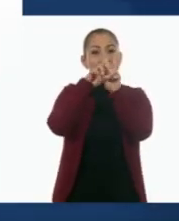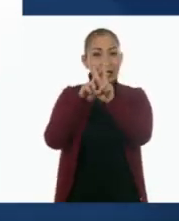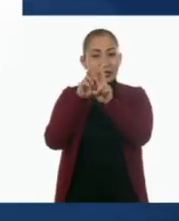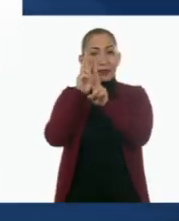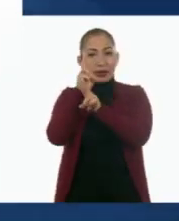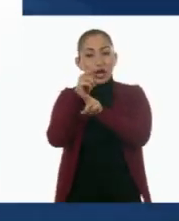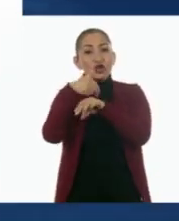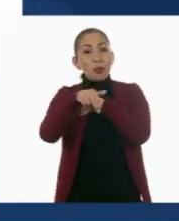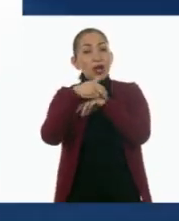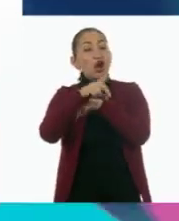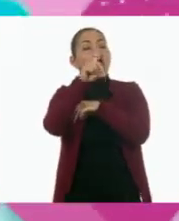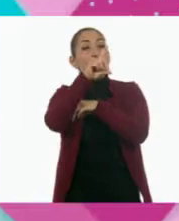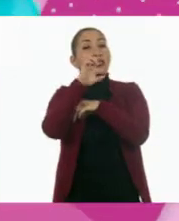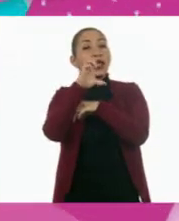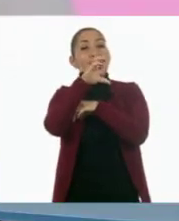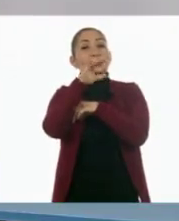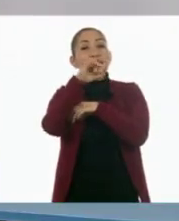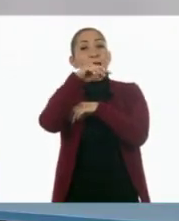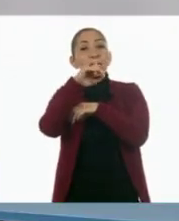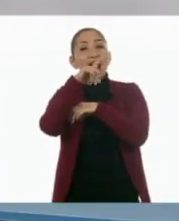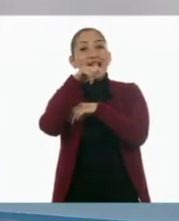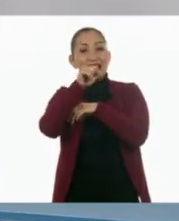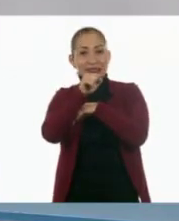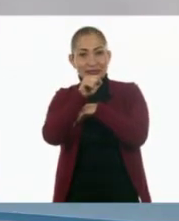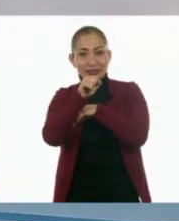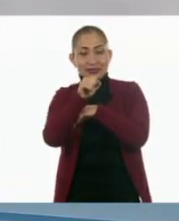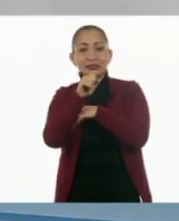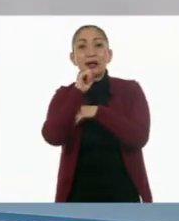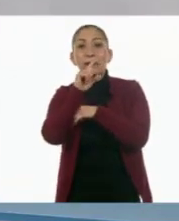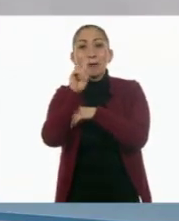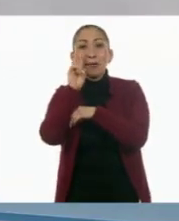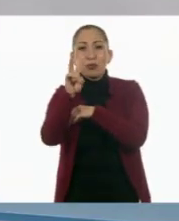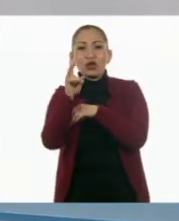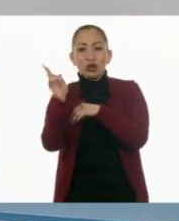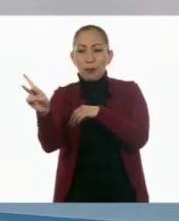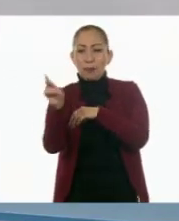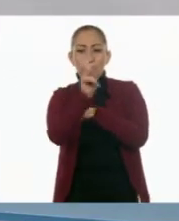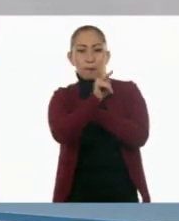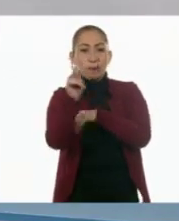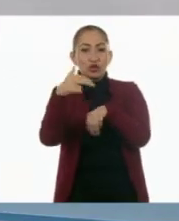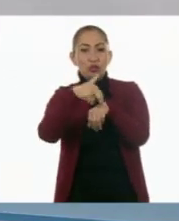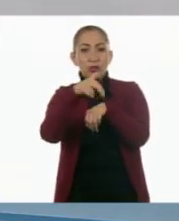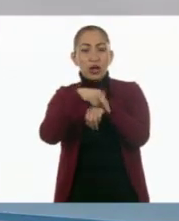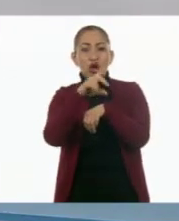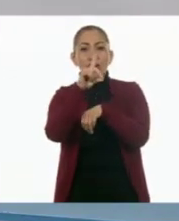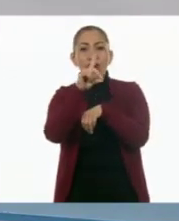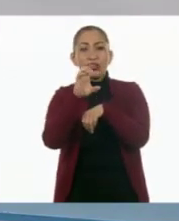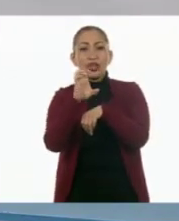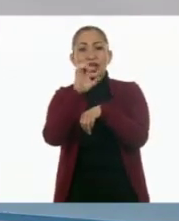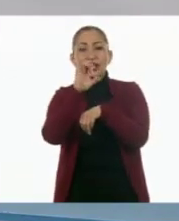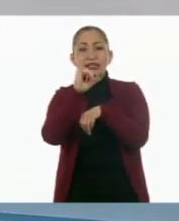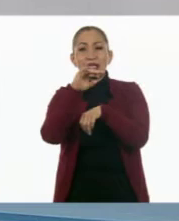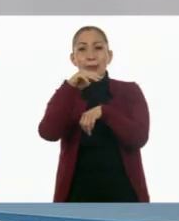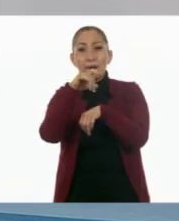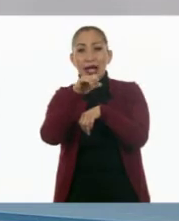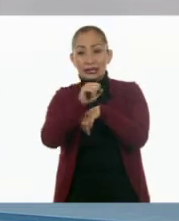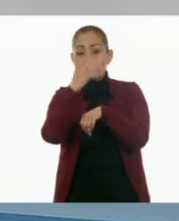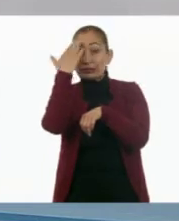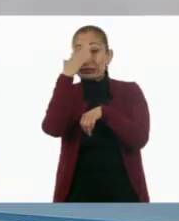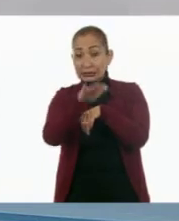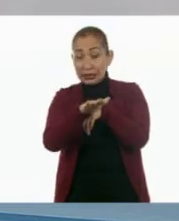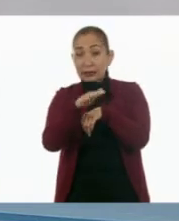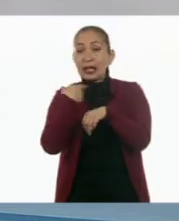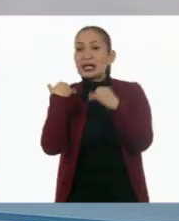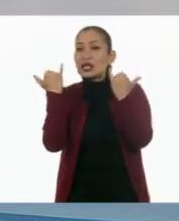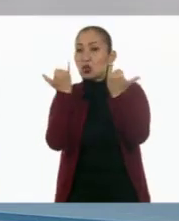estábamos viendo los números decimales. Sí. Y habíamos visto también las equivalencias en números decimales. Sí. Entonces, sabemos que